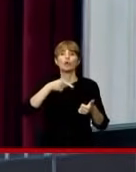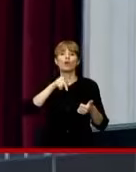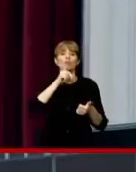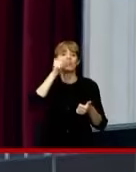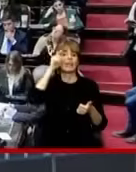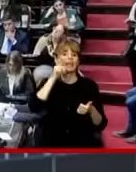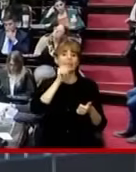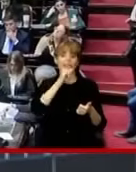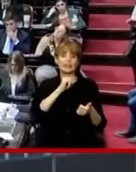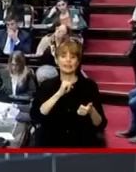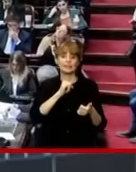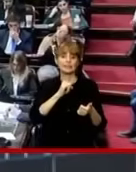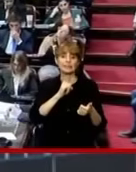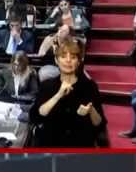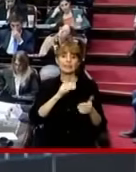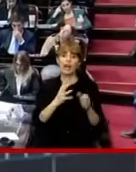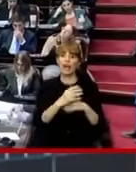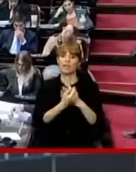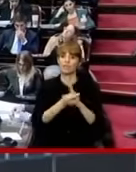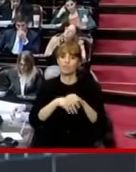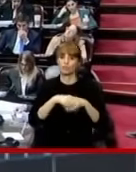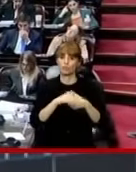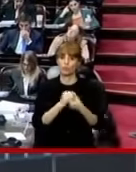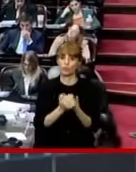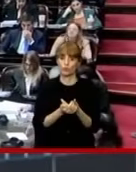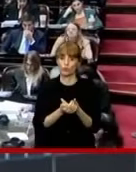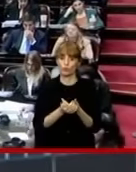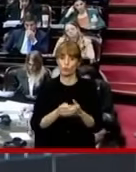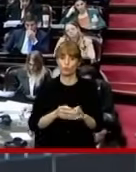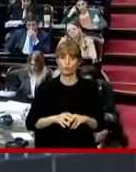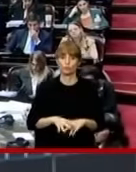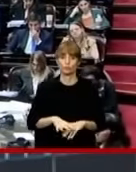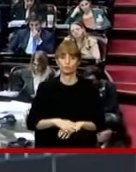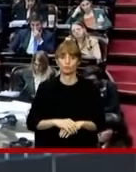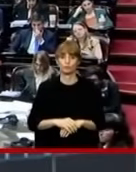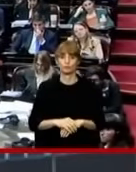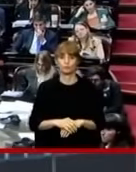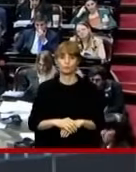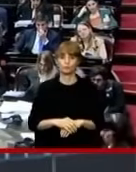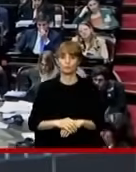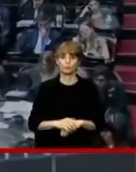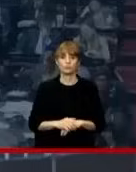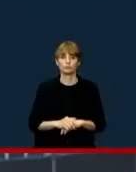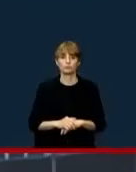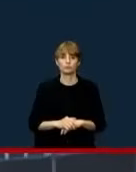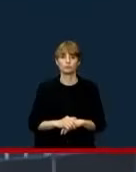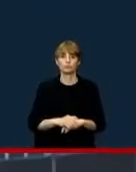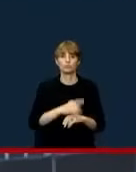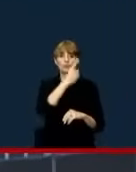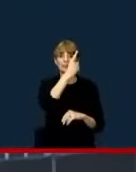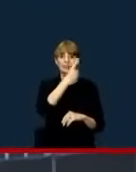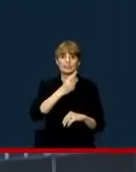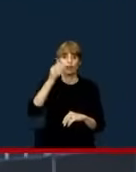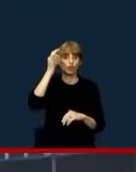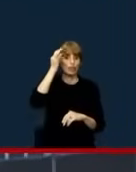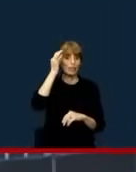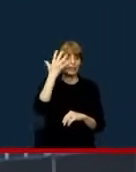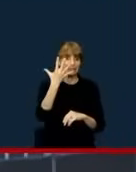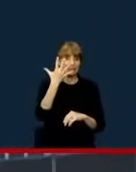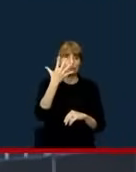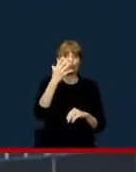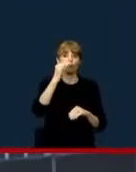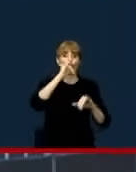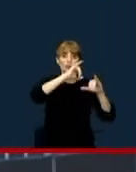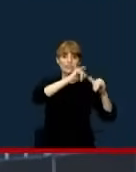excesivo ponerle un componente positivo. Caputo ayer dice, nosotros no controlamos precios, controlamos